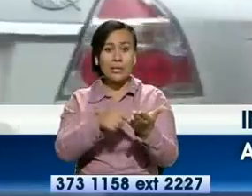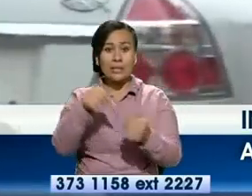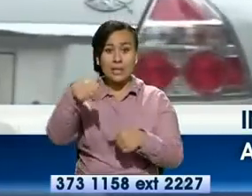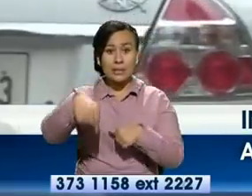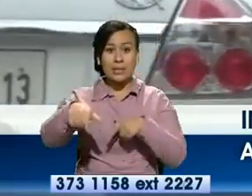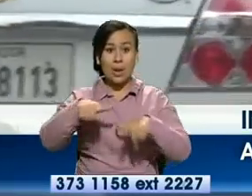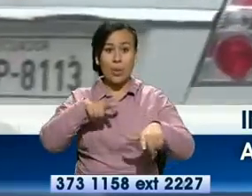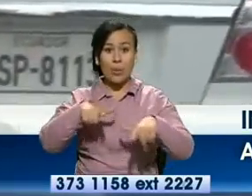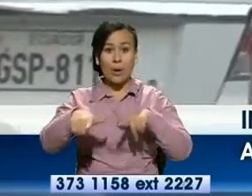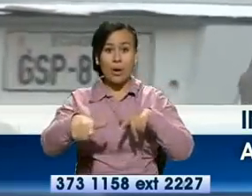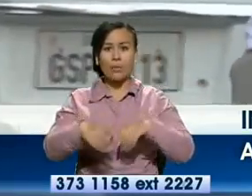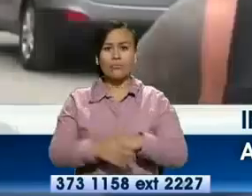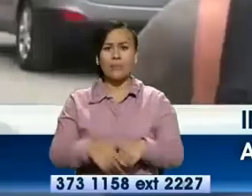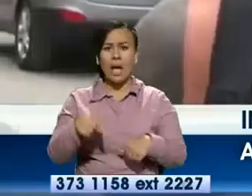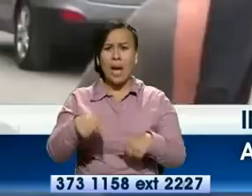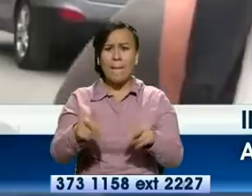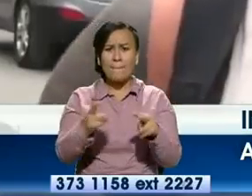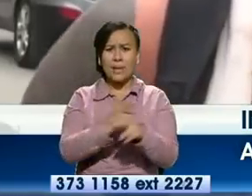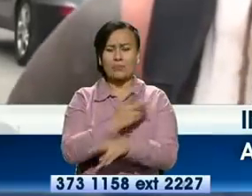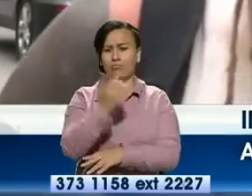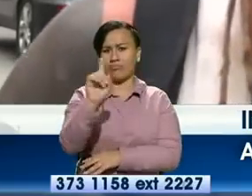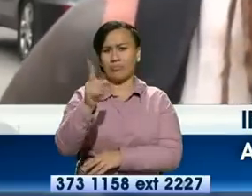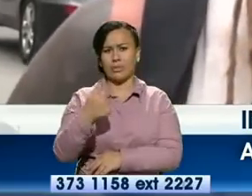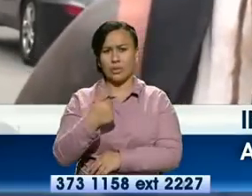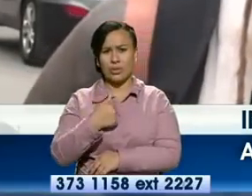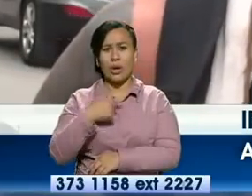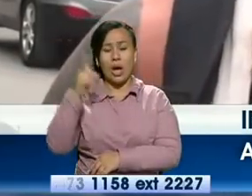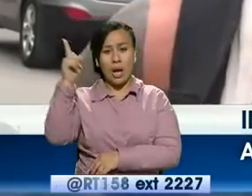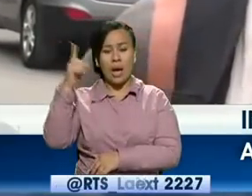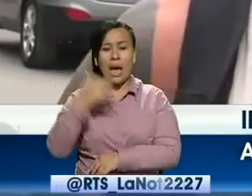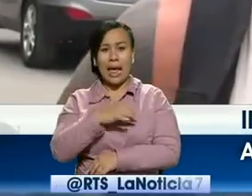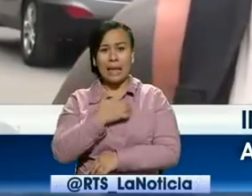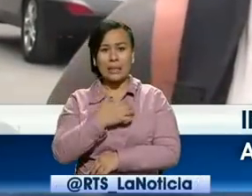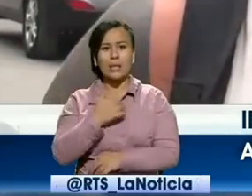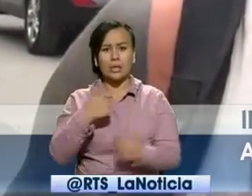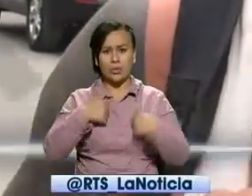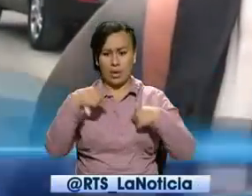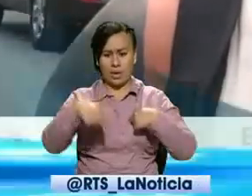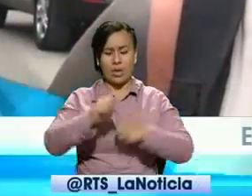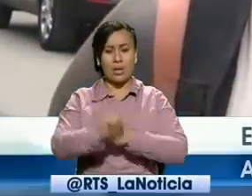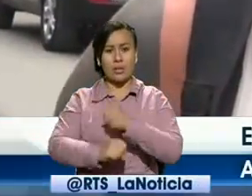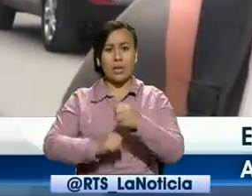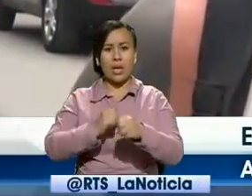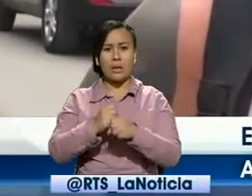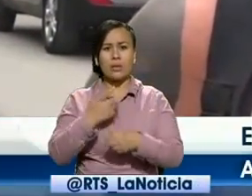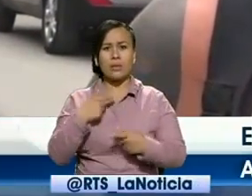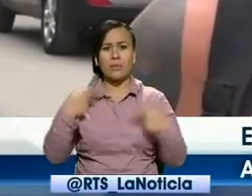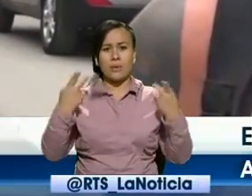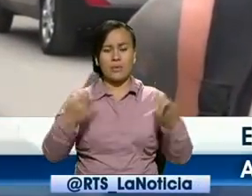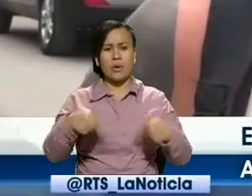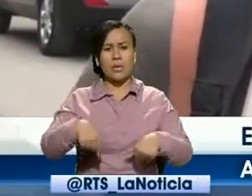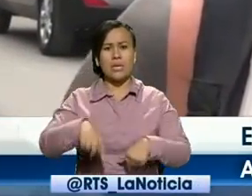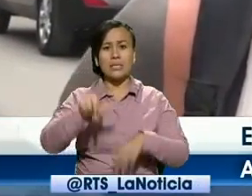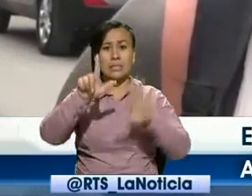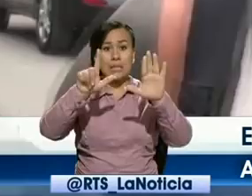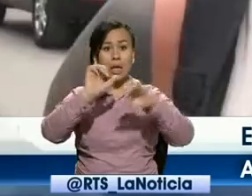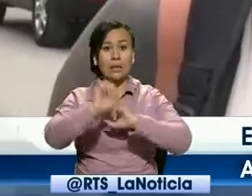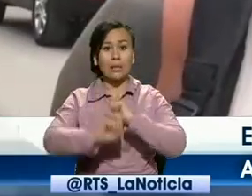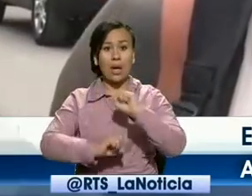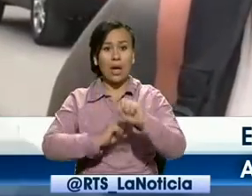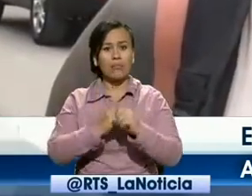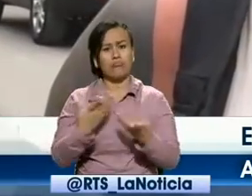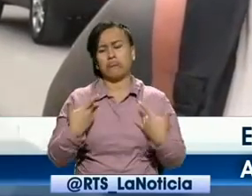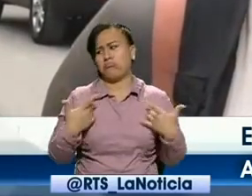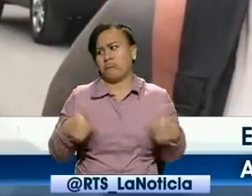balneario es un sitio inseguro. Soy de Buenos Aires, soy argentino, sí, ya estoy residiendo aquí en la comuna de Montañita ya hace más de 7 años.